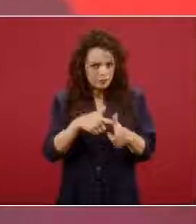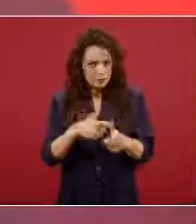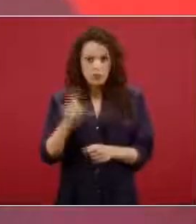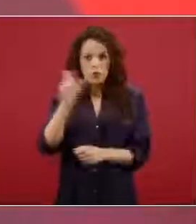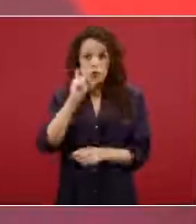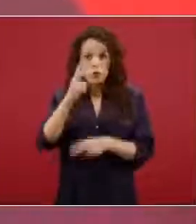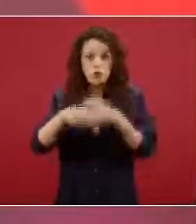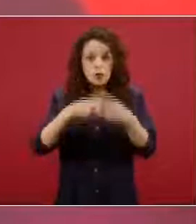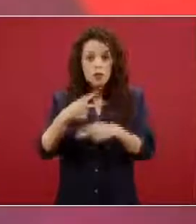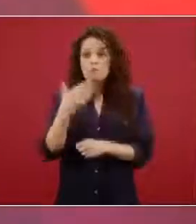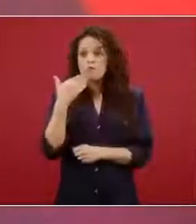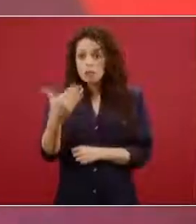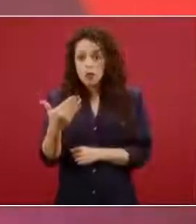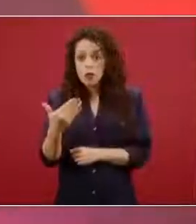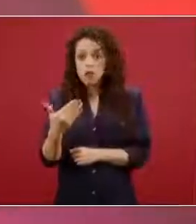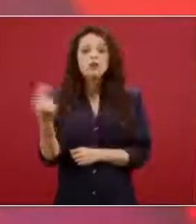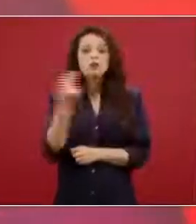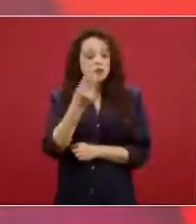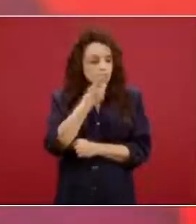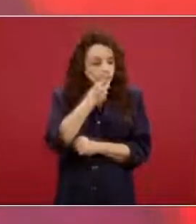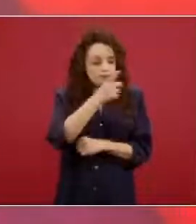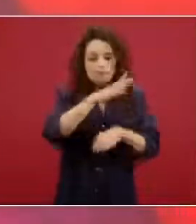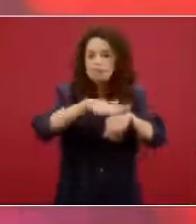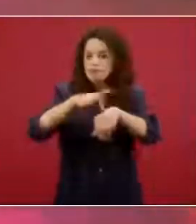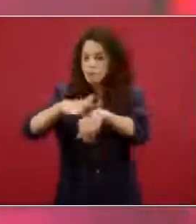bien, hay que decirlas y